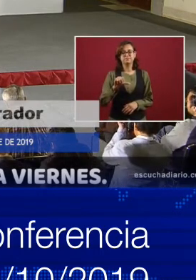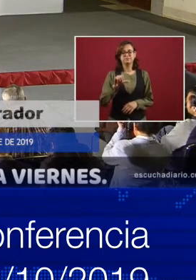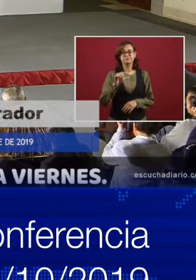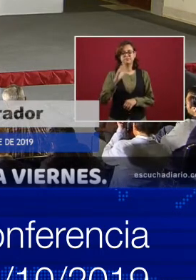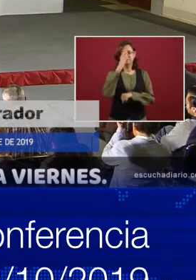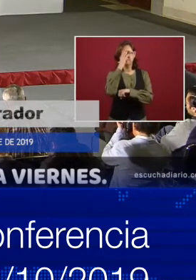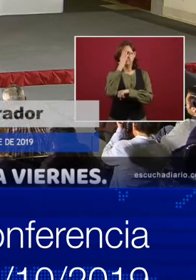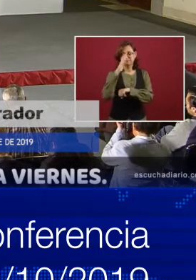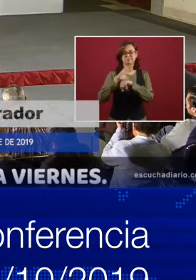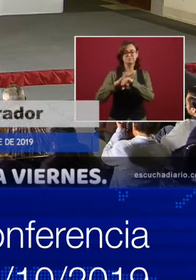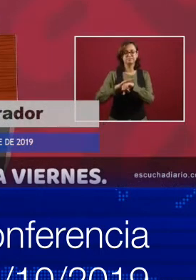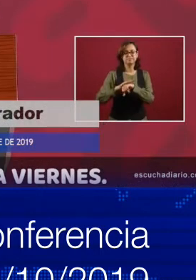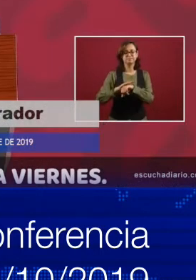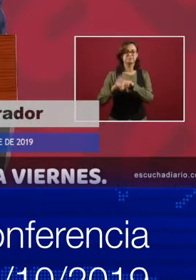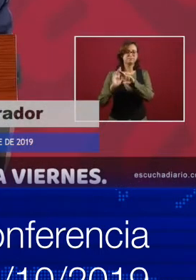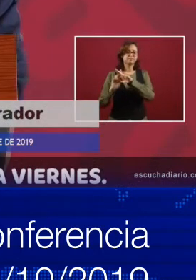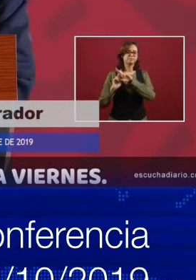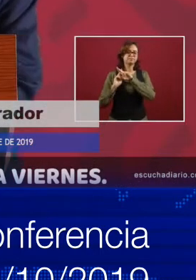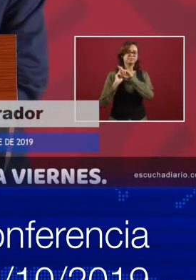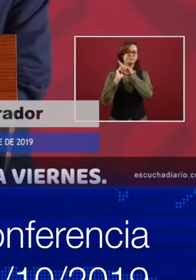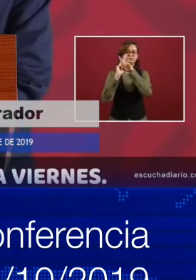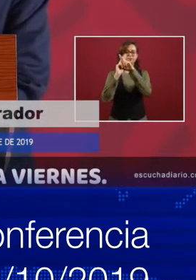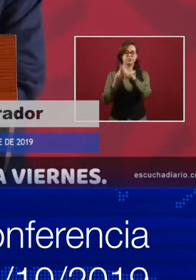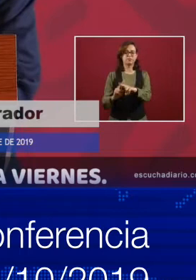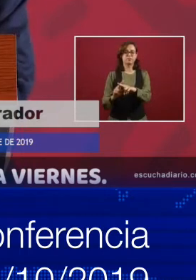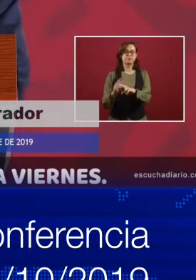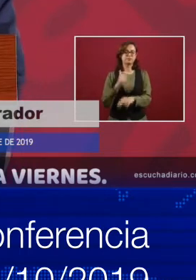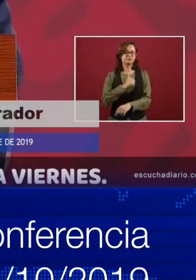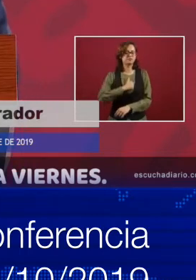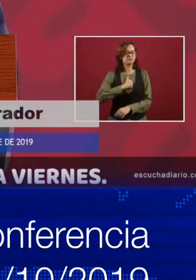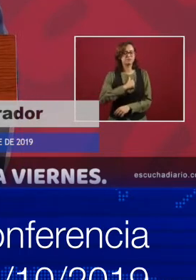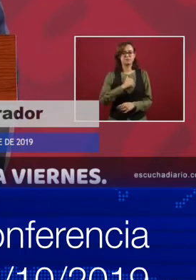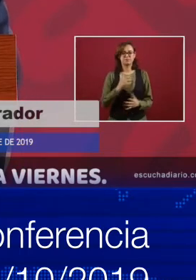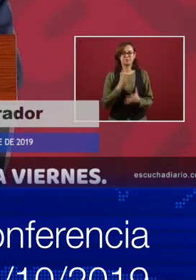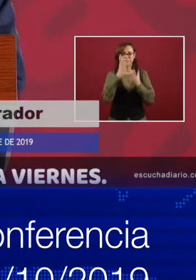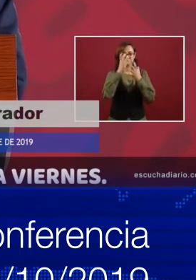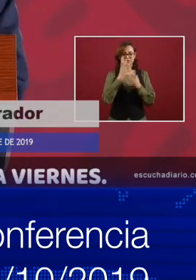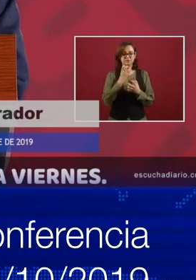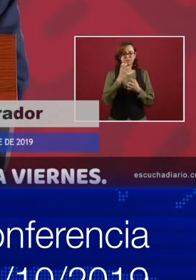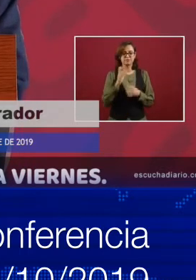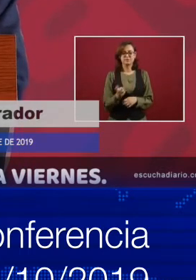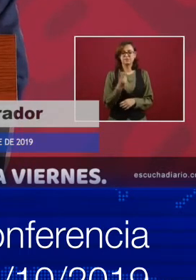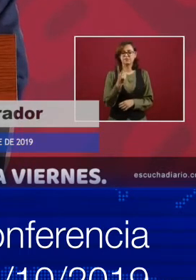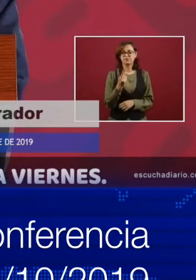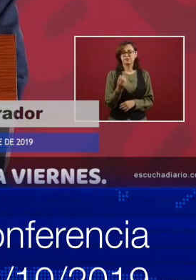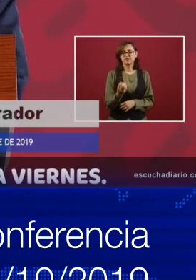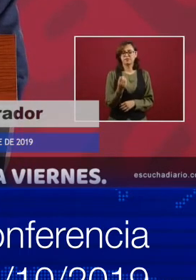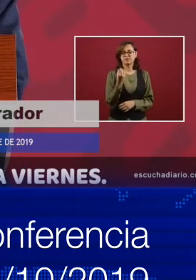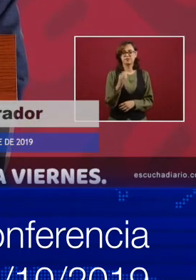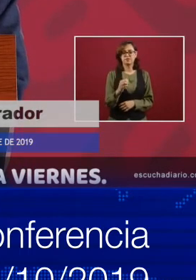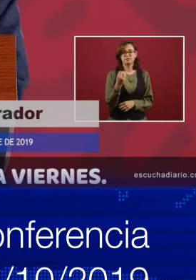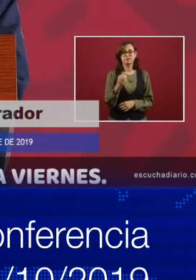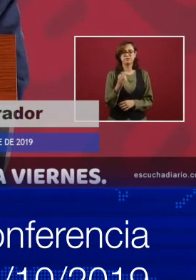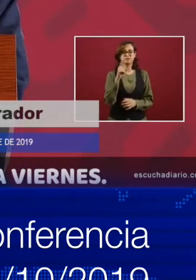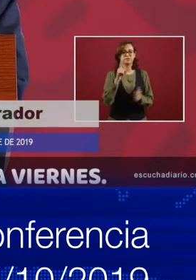este día los hechos lamentables del 2 de octubre